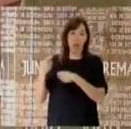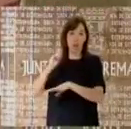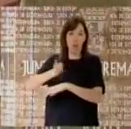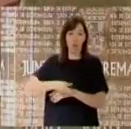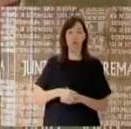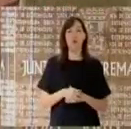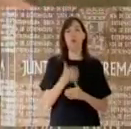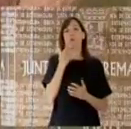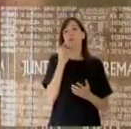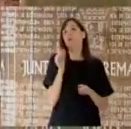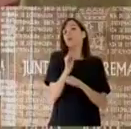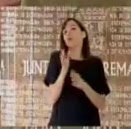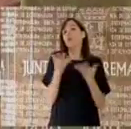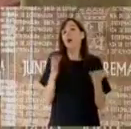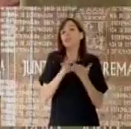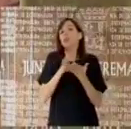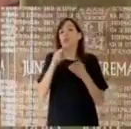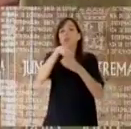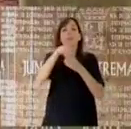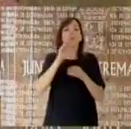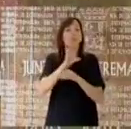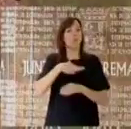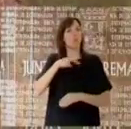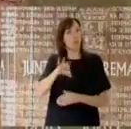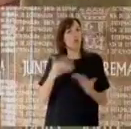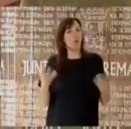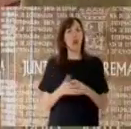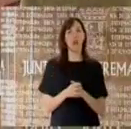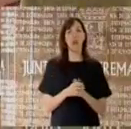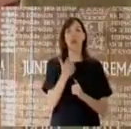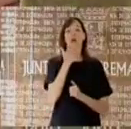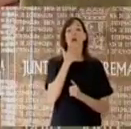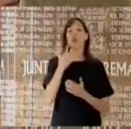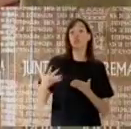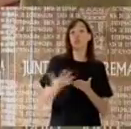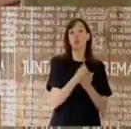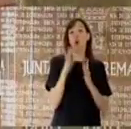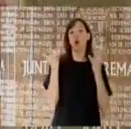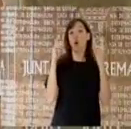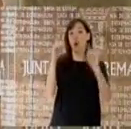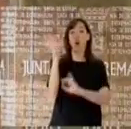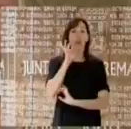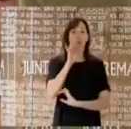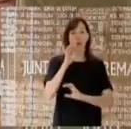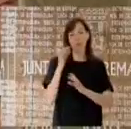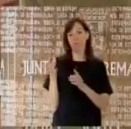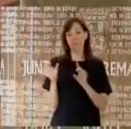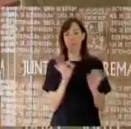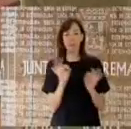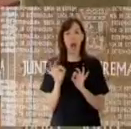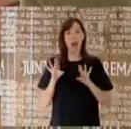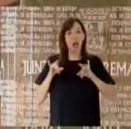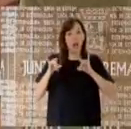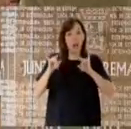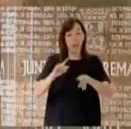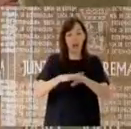materia de subvención, objeto de subvención, como sería el arranque de la totalidad de los olivos existentes, la preparación del suelo para la